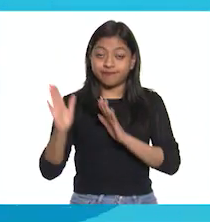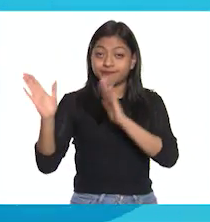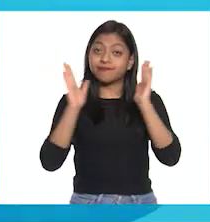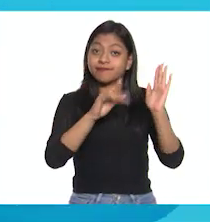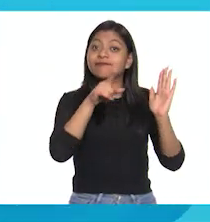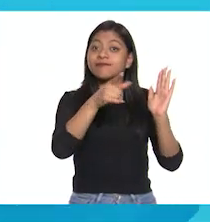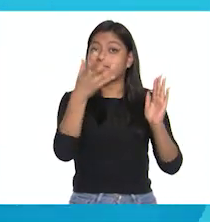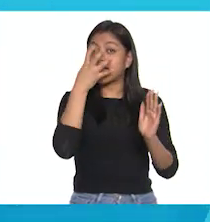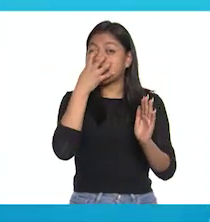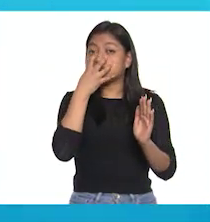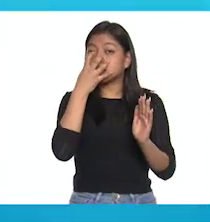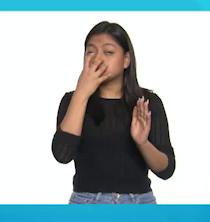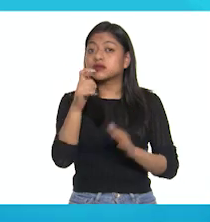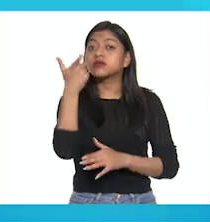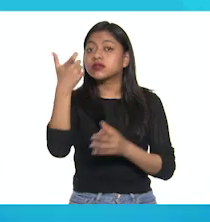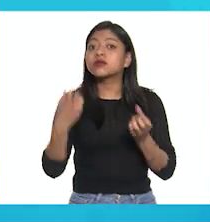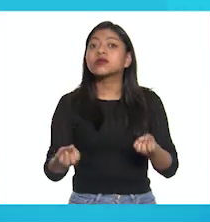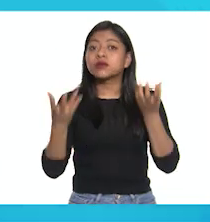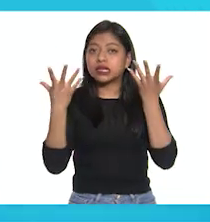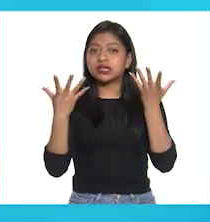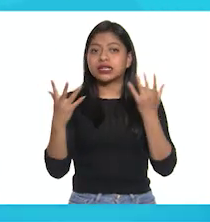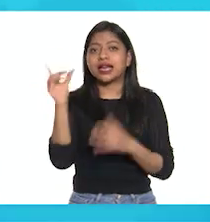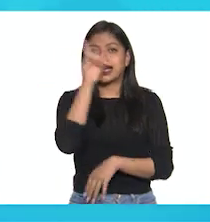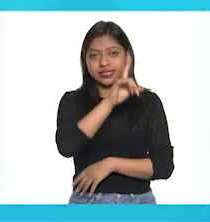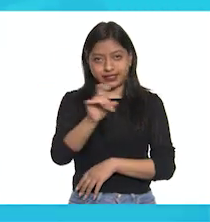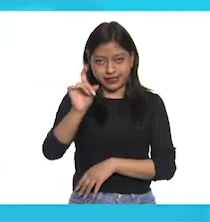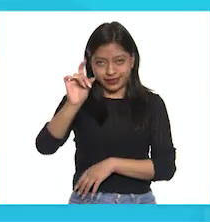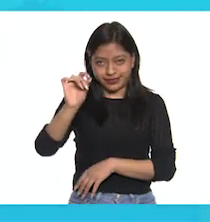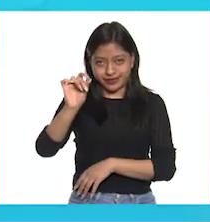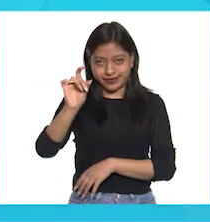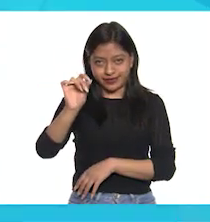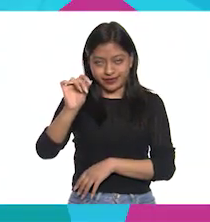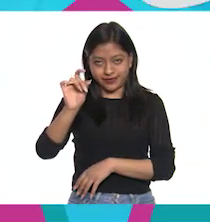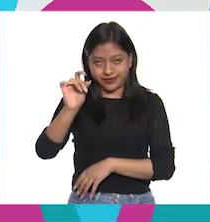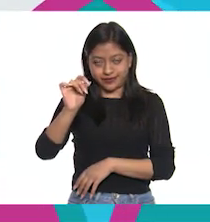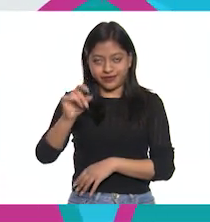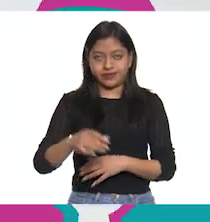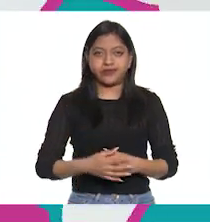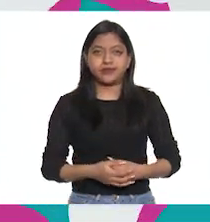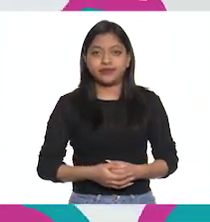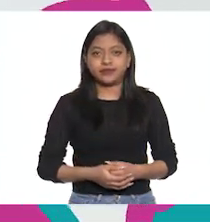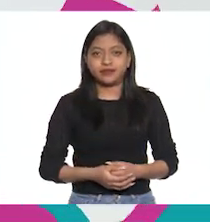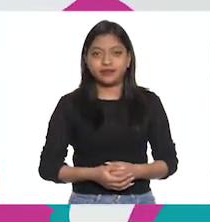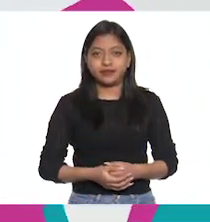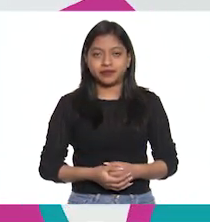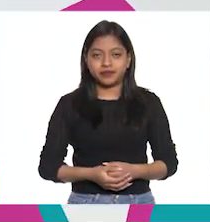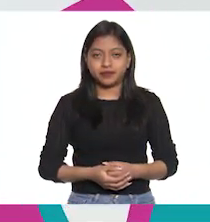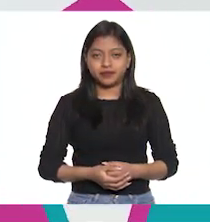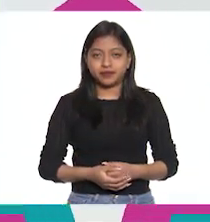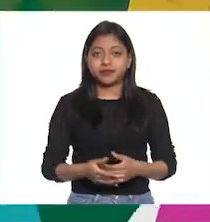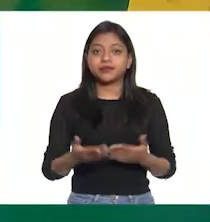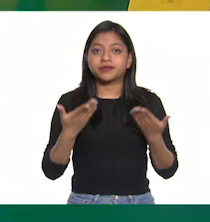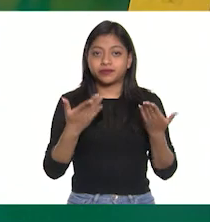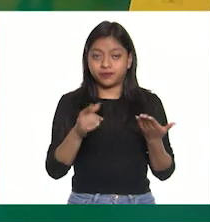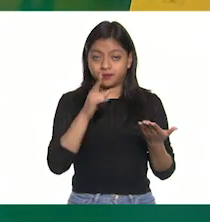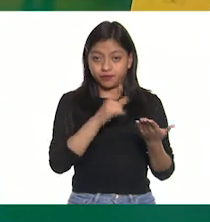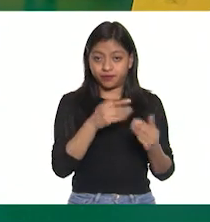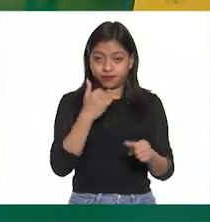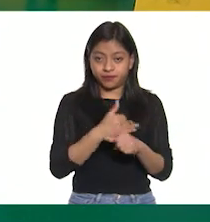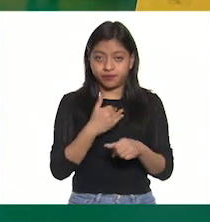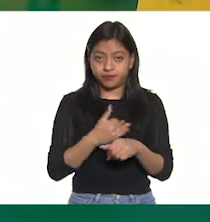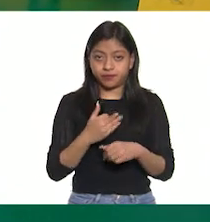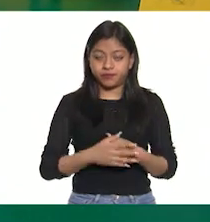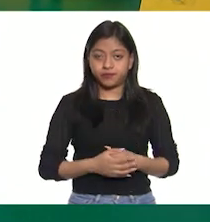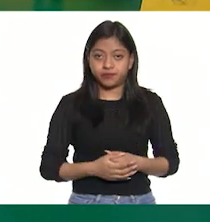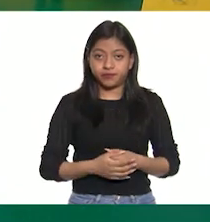después? Y después el osito cuesta 120. Muy bien, 120. Ahora, sí. Te vas a apoyar con el